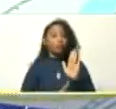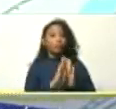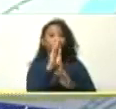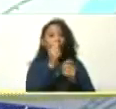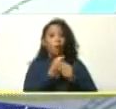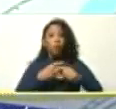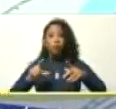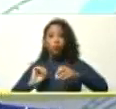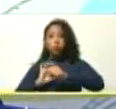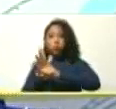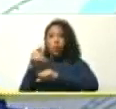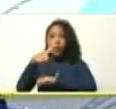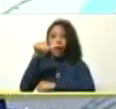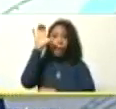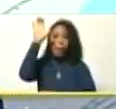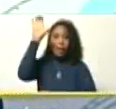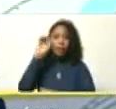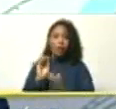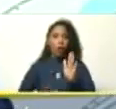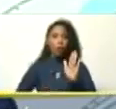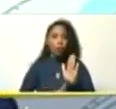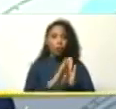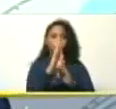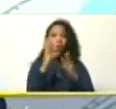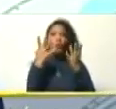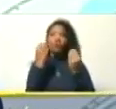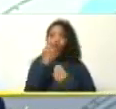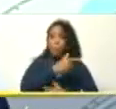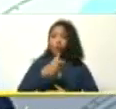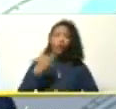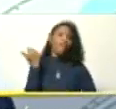país. Hay muchos casos